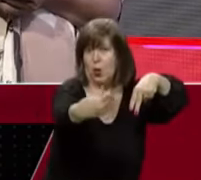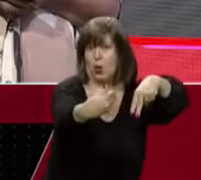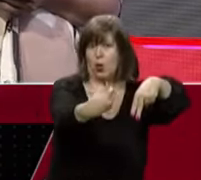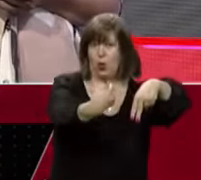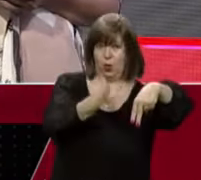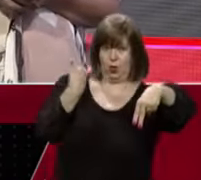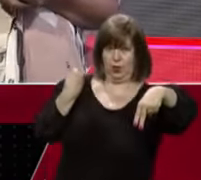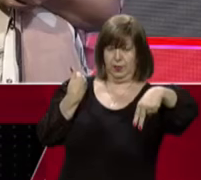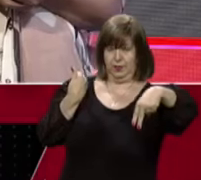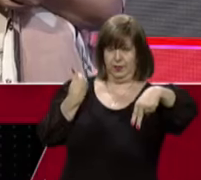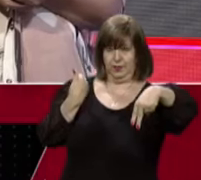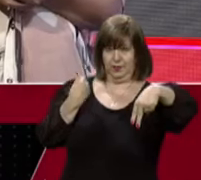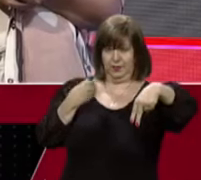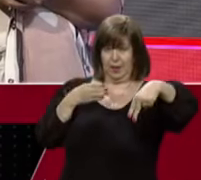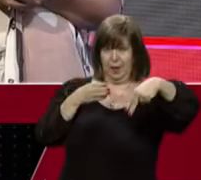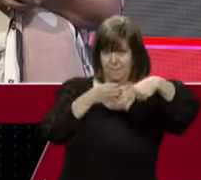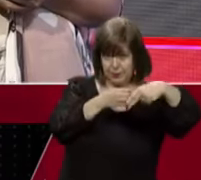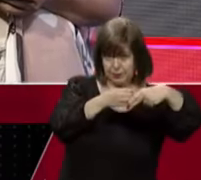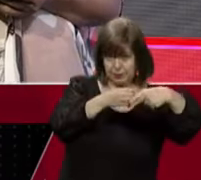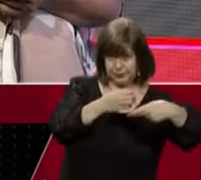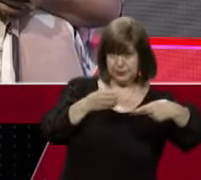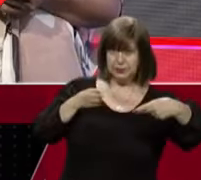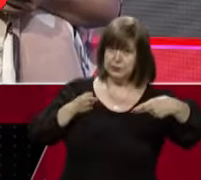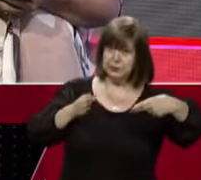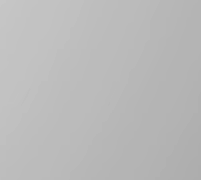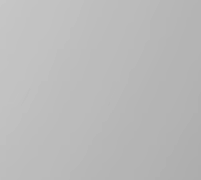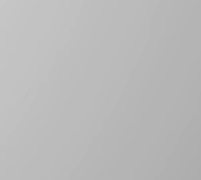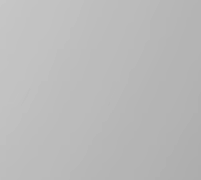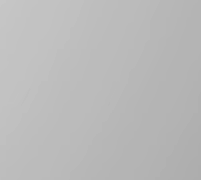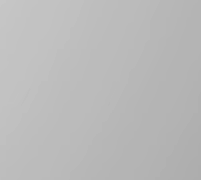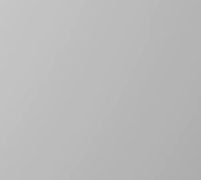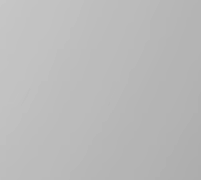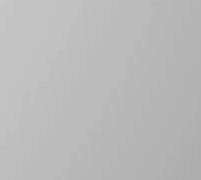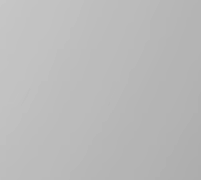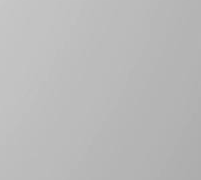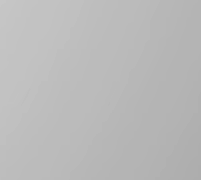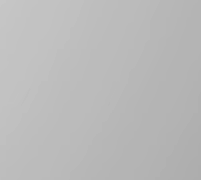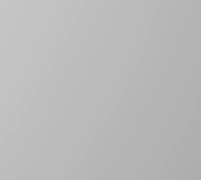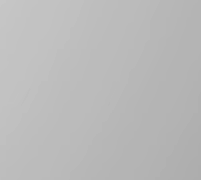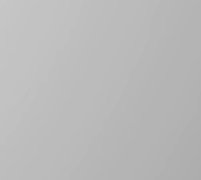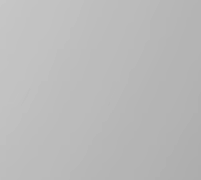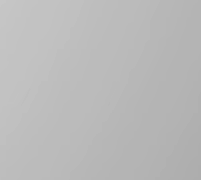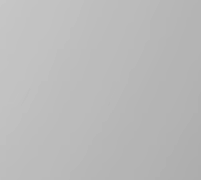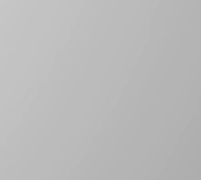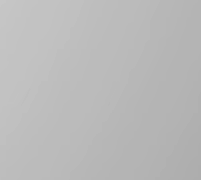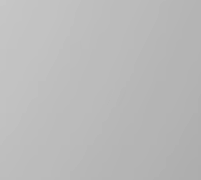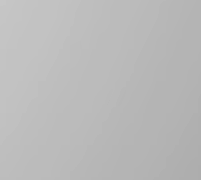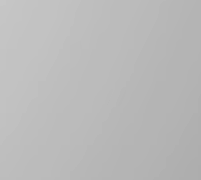nomás, a los pocos minutos. ¿Se entiende que a los pocos minutos? Claro.